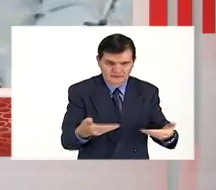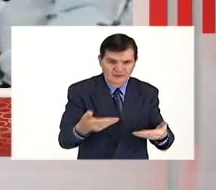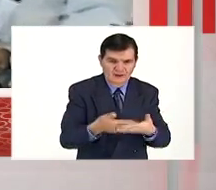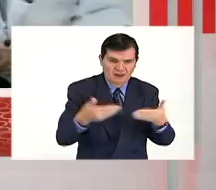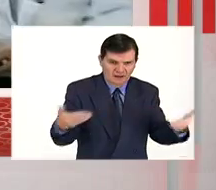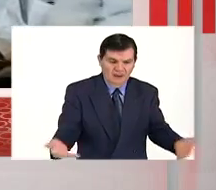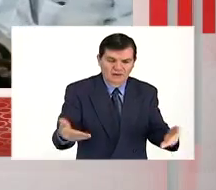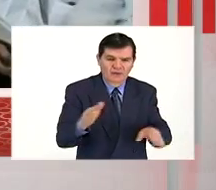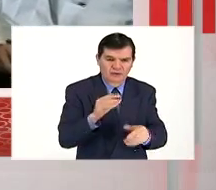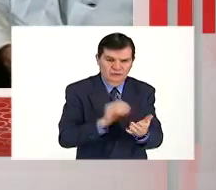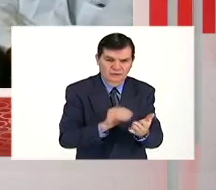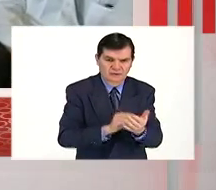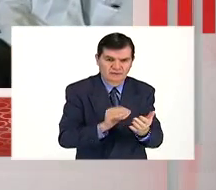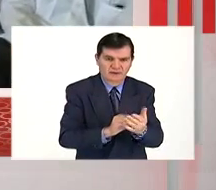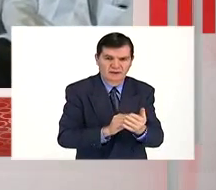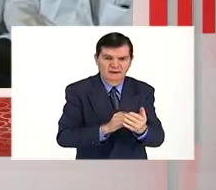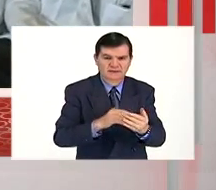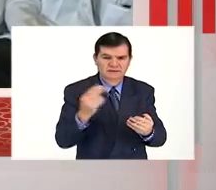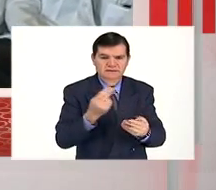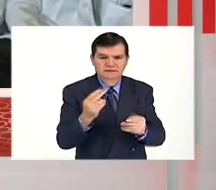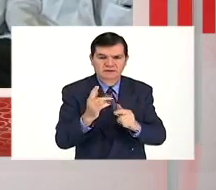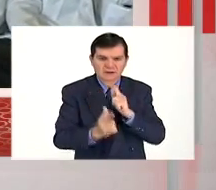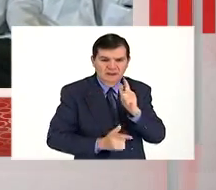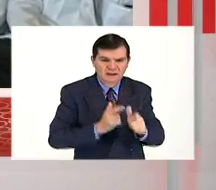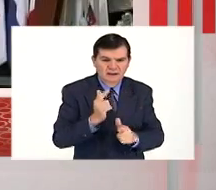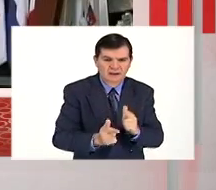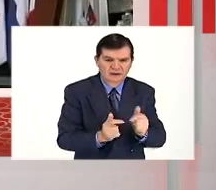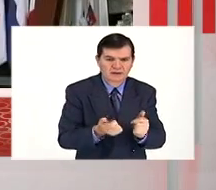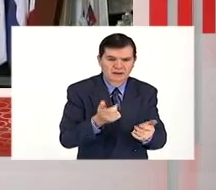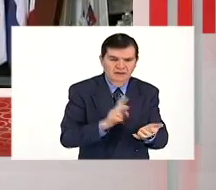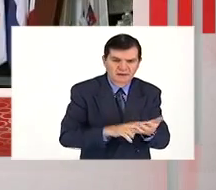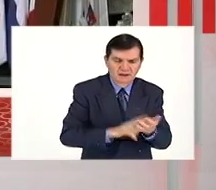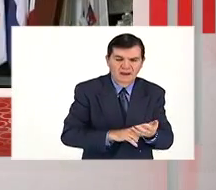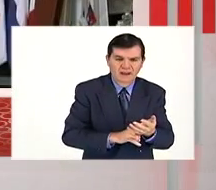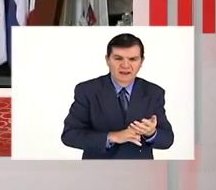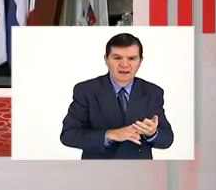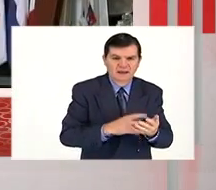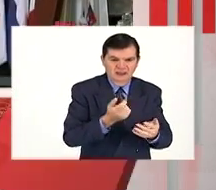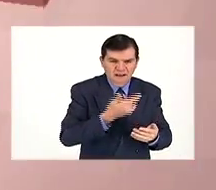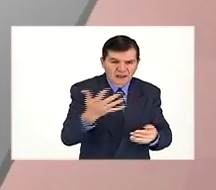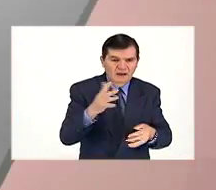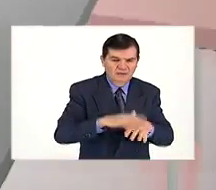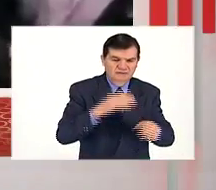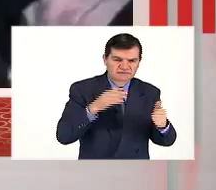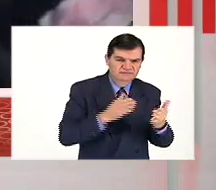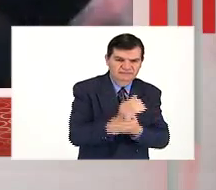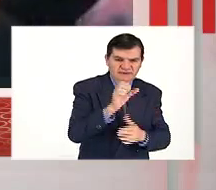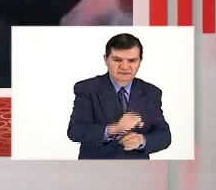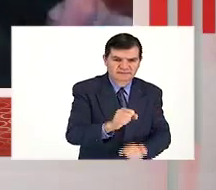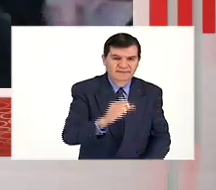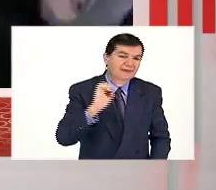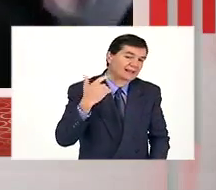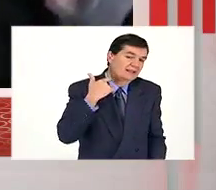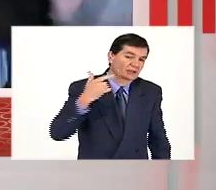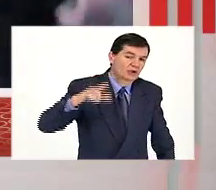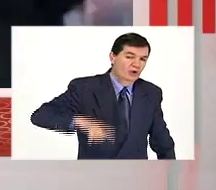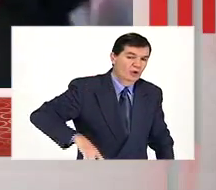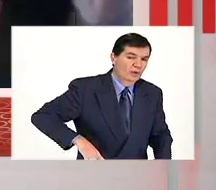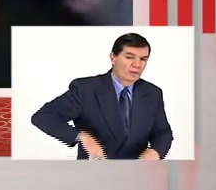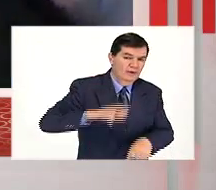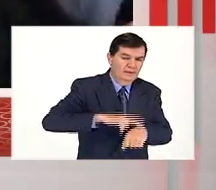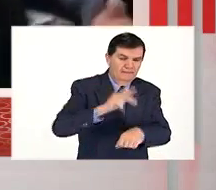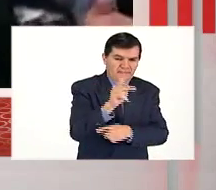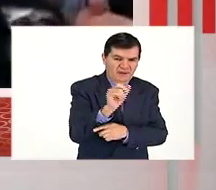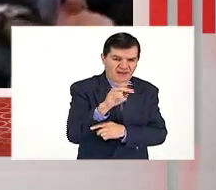aún, hay que decirlo y reconocerlo, es lenta, costosa y de difícil acceso. El ex gobernador de Sonora,